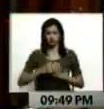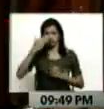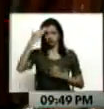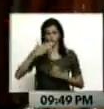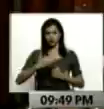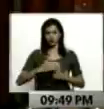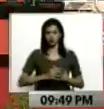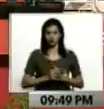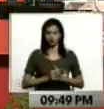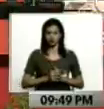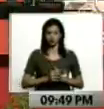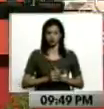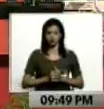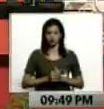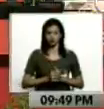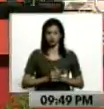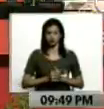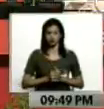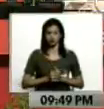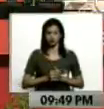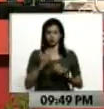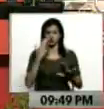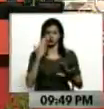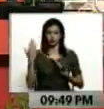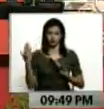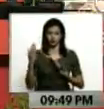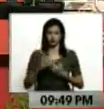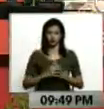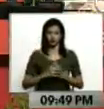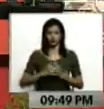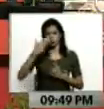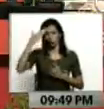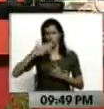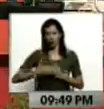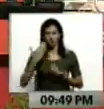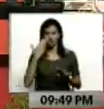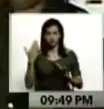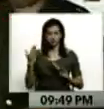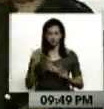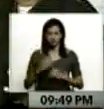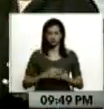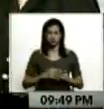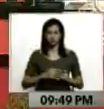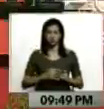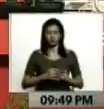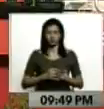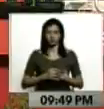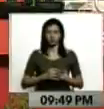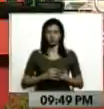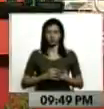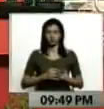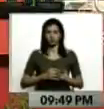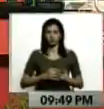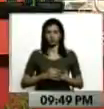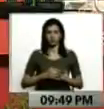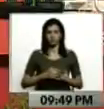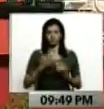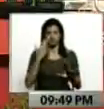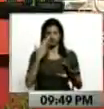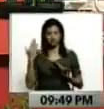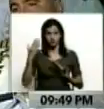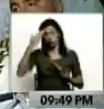betan el coronel Salvador parodi el coronel César Alfredo